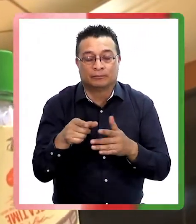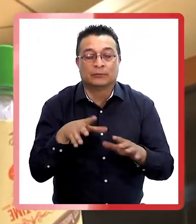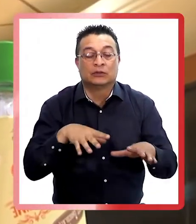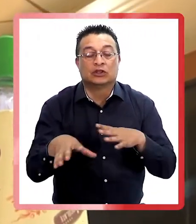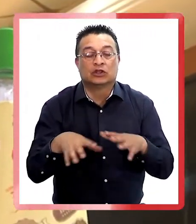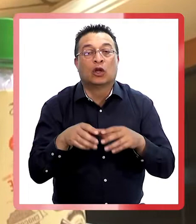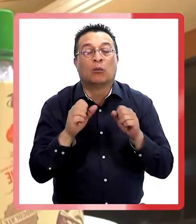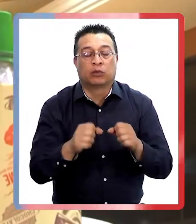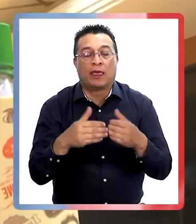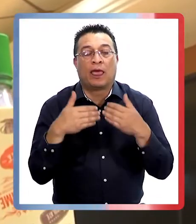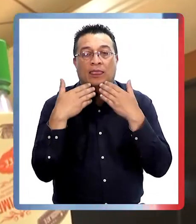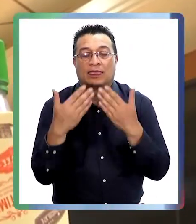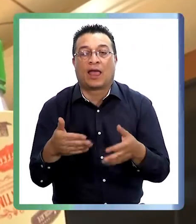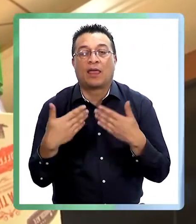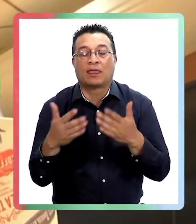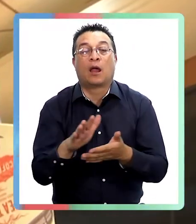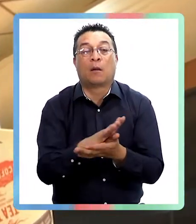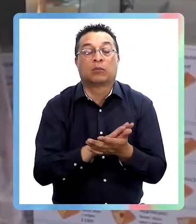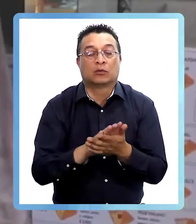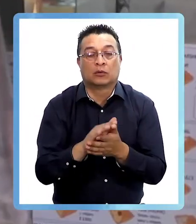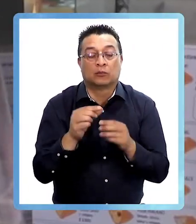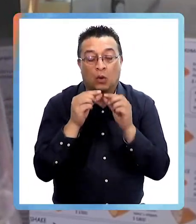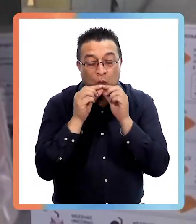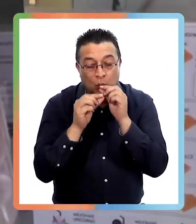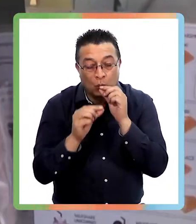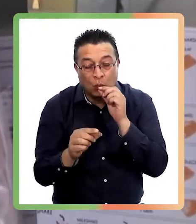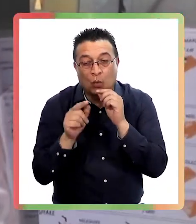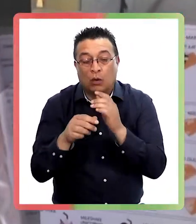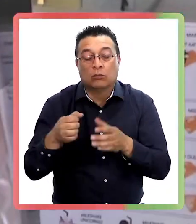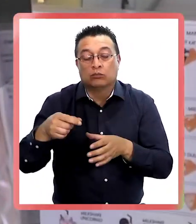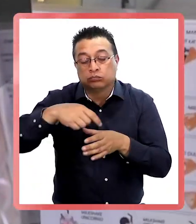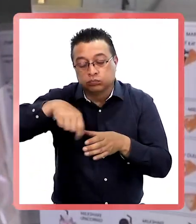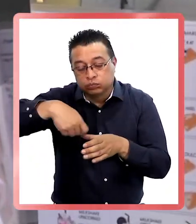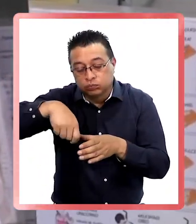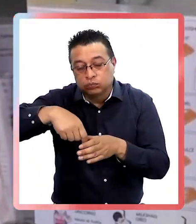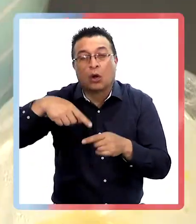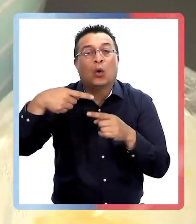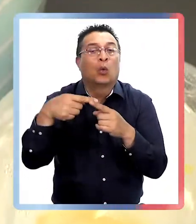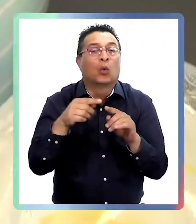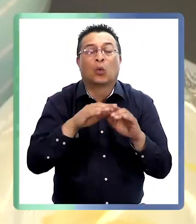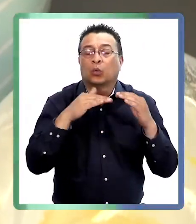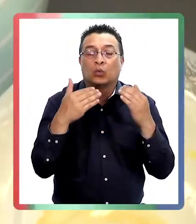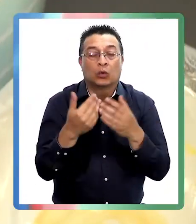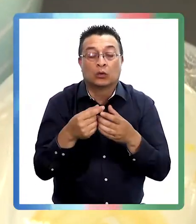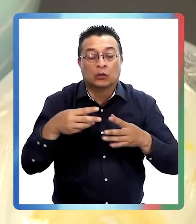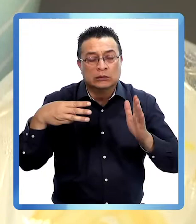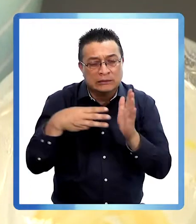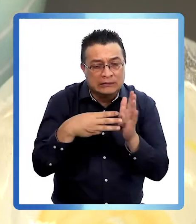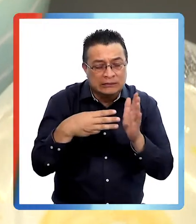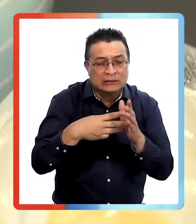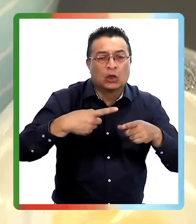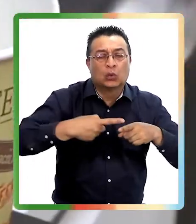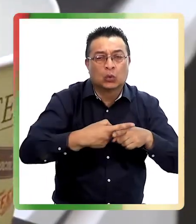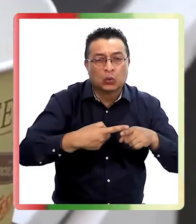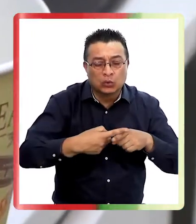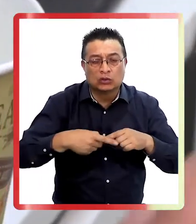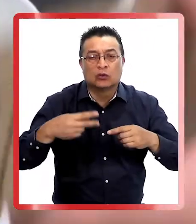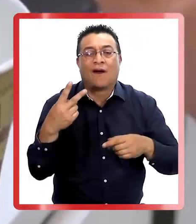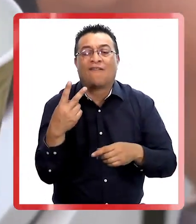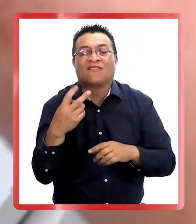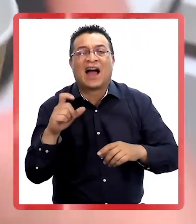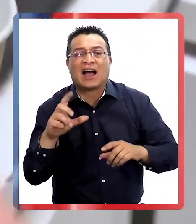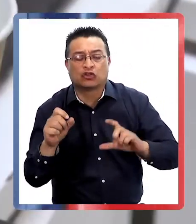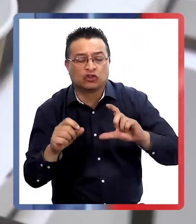que el comercio podrá entregar, como las bombillas, los revolvedores y otros artículos como cubiertos, palillos,